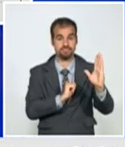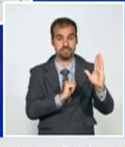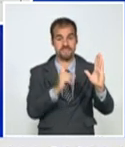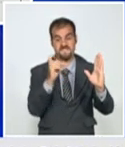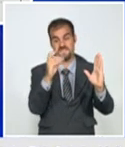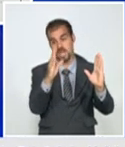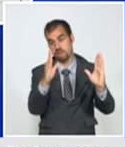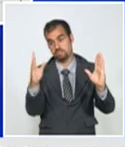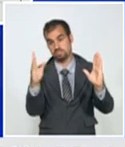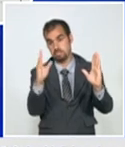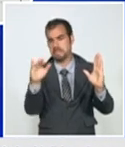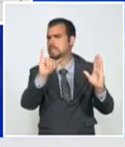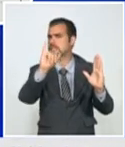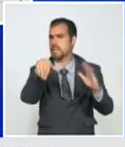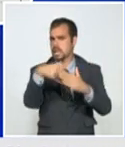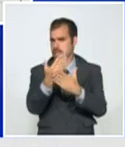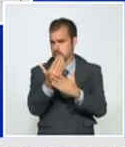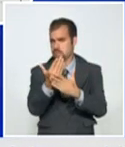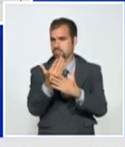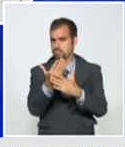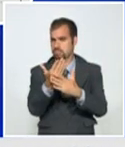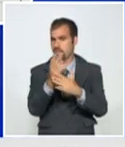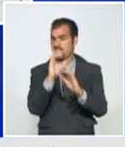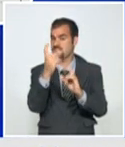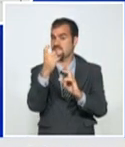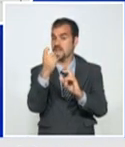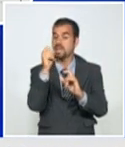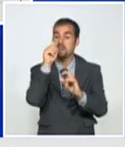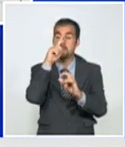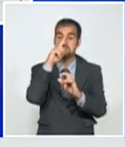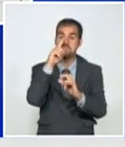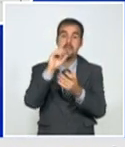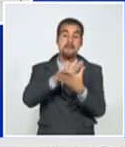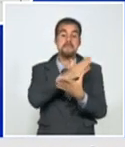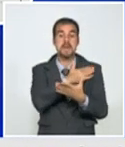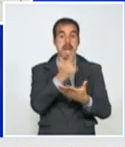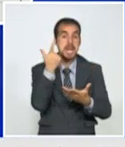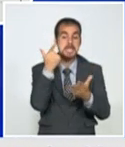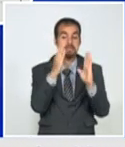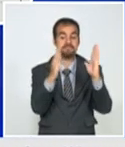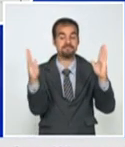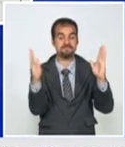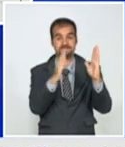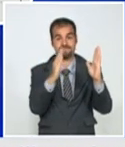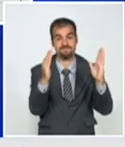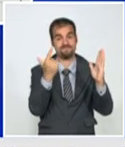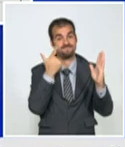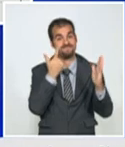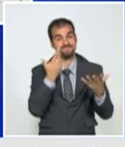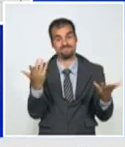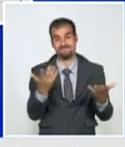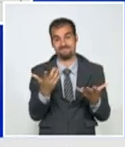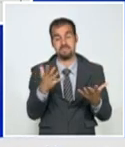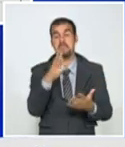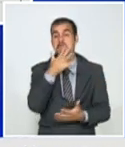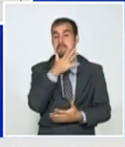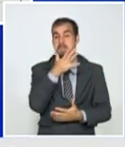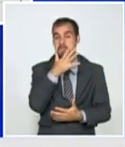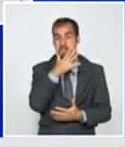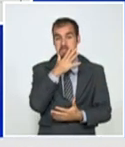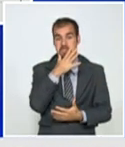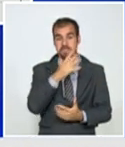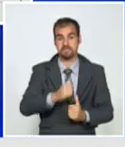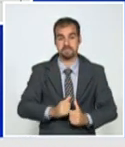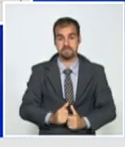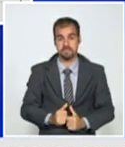todavía 6 días, ¿no es así? 6 días exactamente, doctor. 6 días para que termine. Lamentablemente parece que vamos a quedar